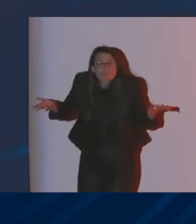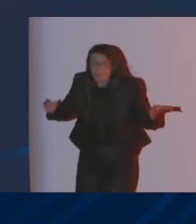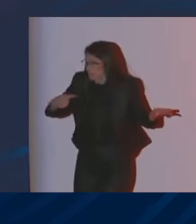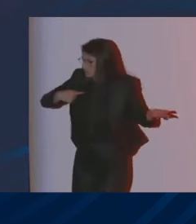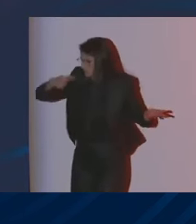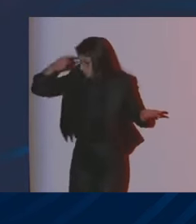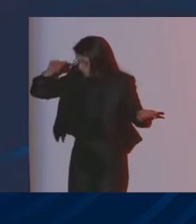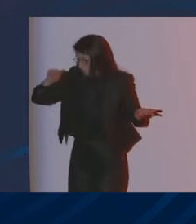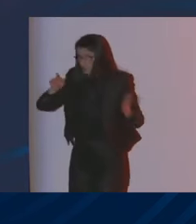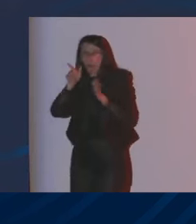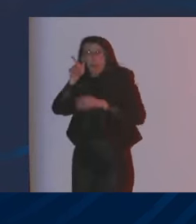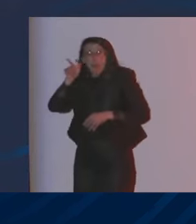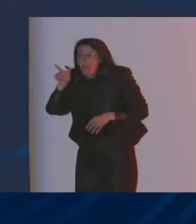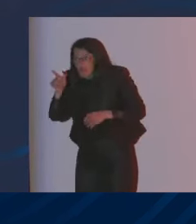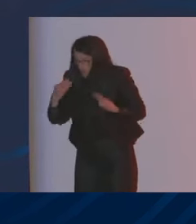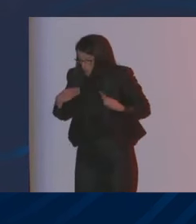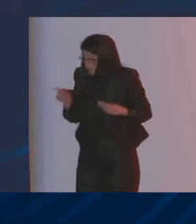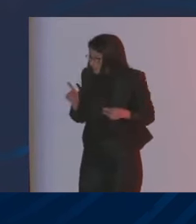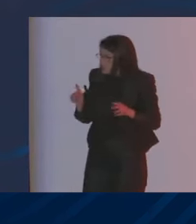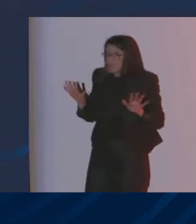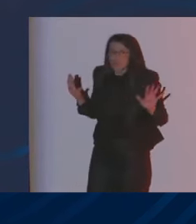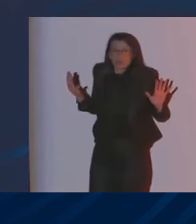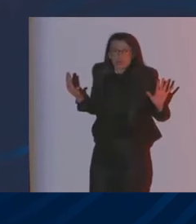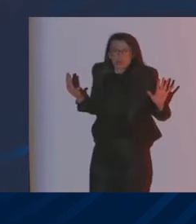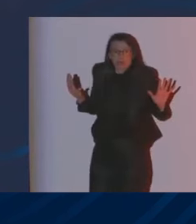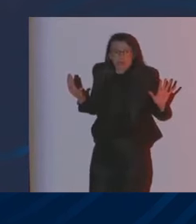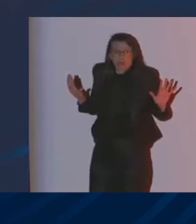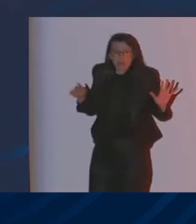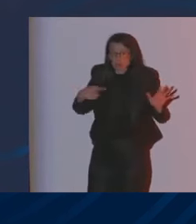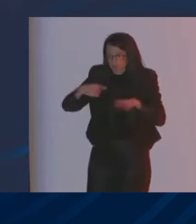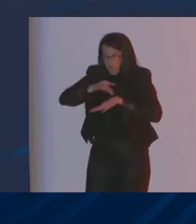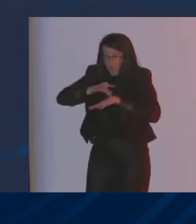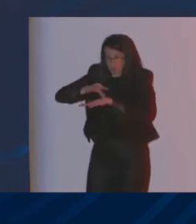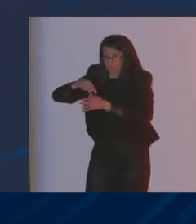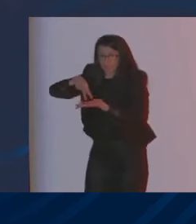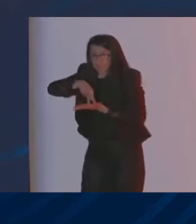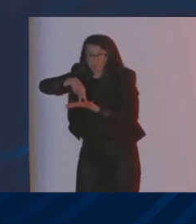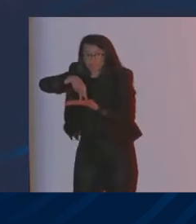que no vivo lejos, pero es que me he desorientado.